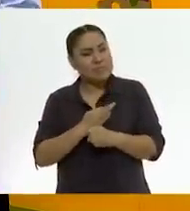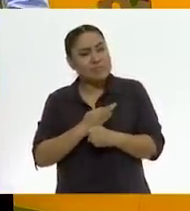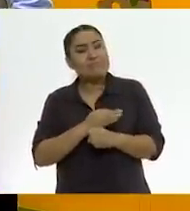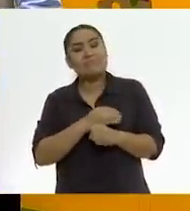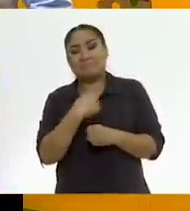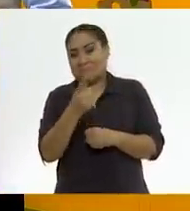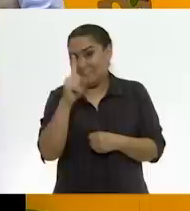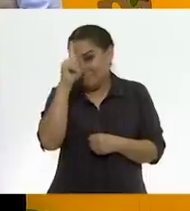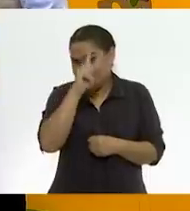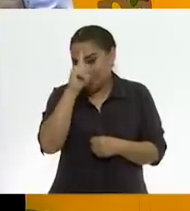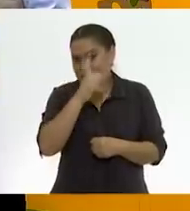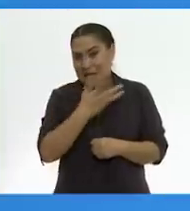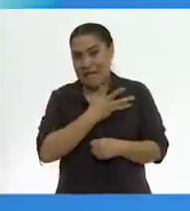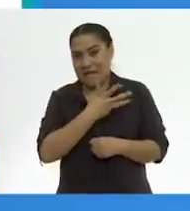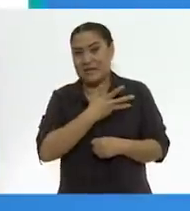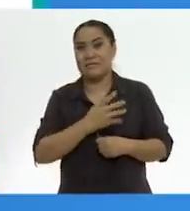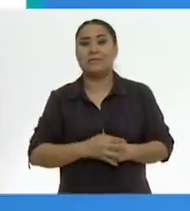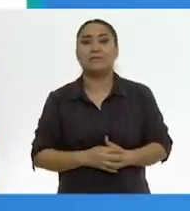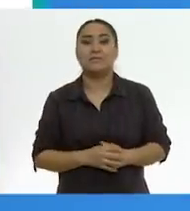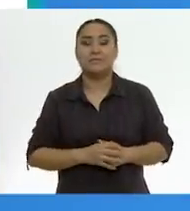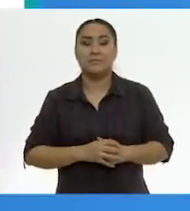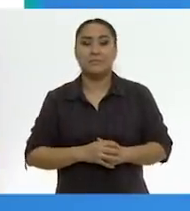buena recomendación.